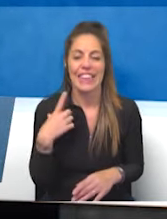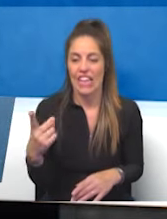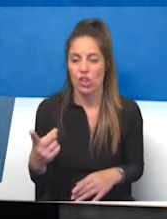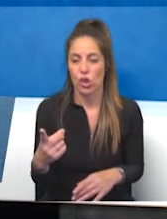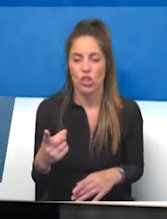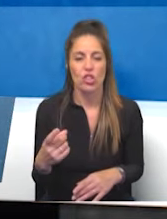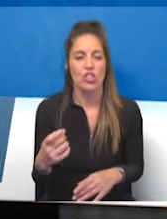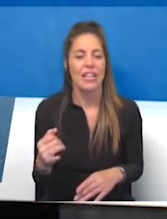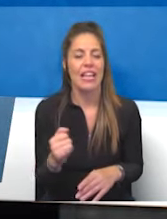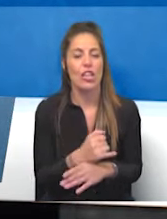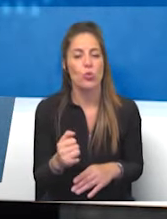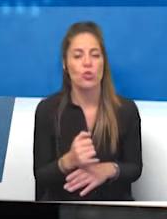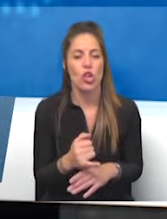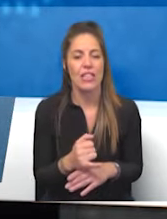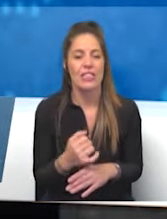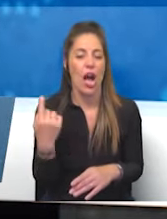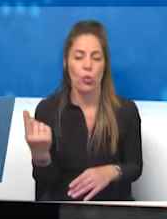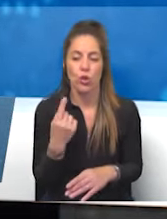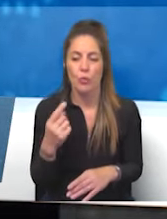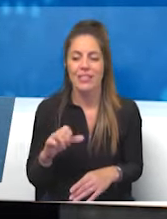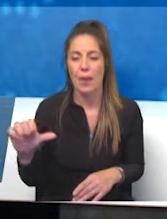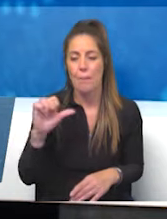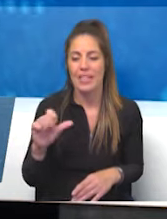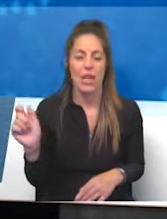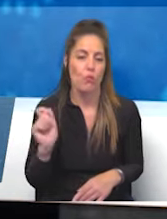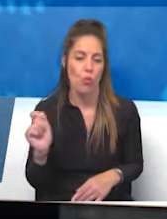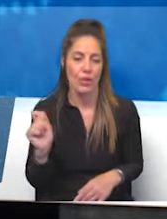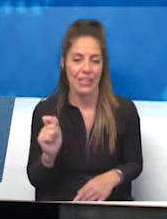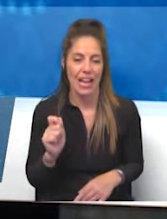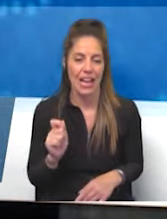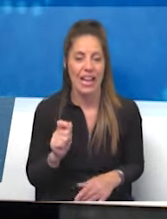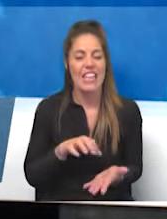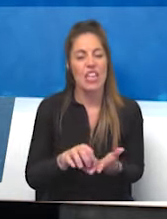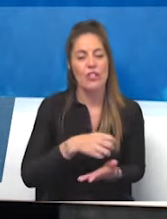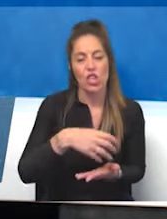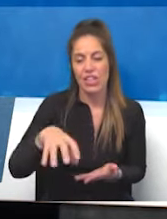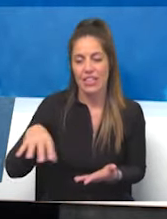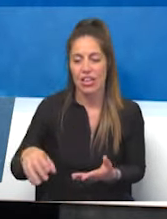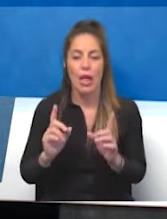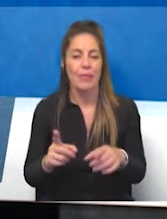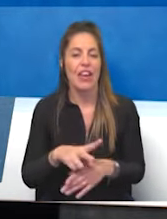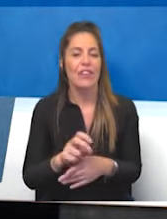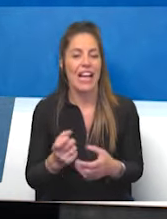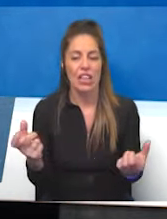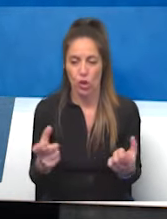los entes autónomos servicios descentralizados empresas públicas por ejemplo la designación del fiscal de